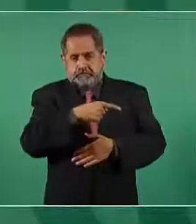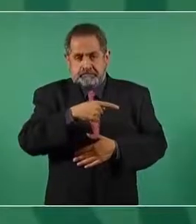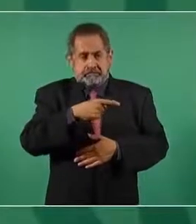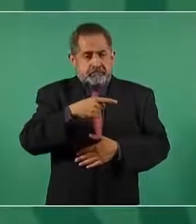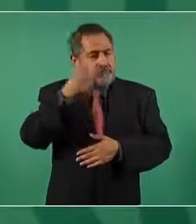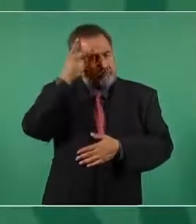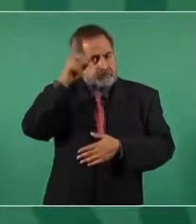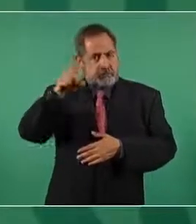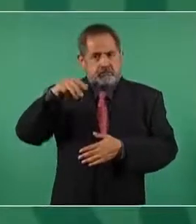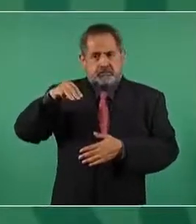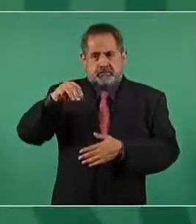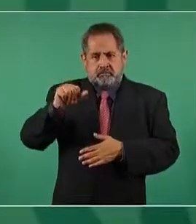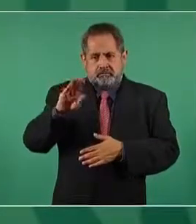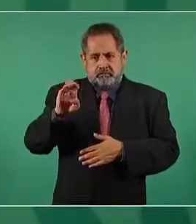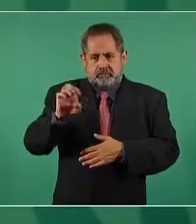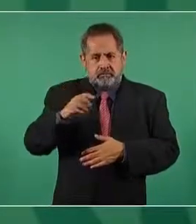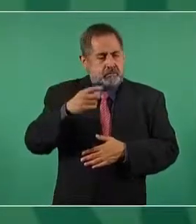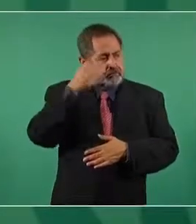del dueño de MAVE